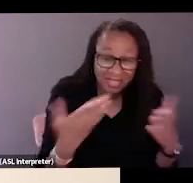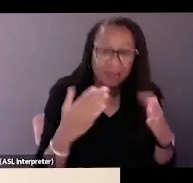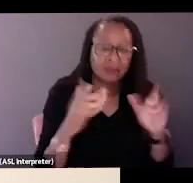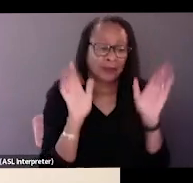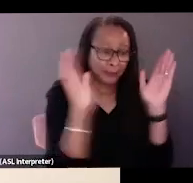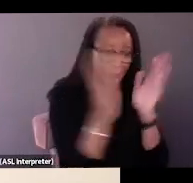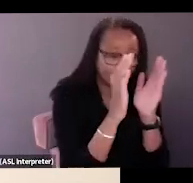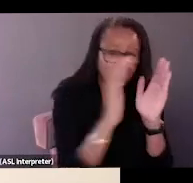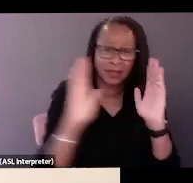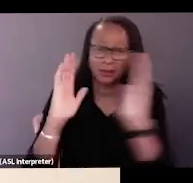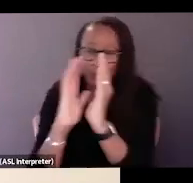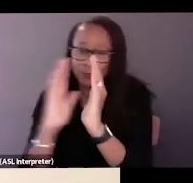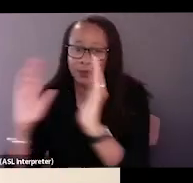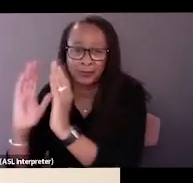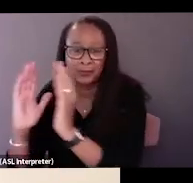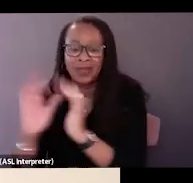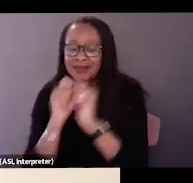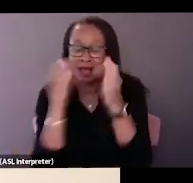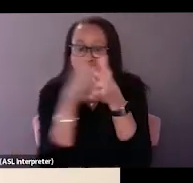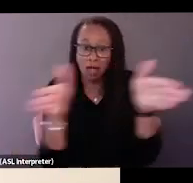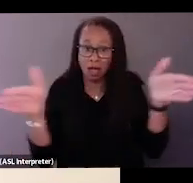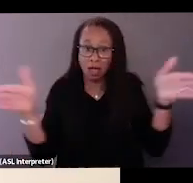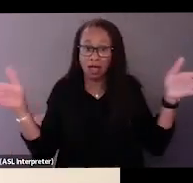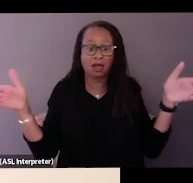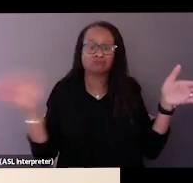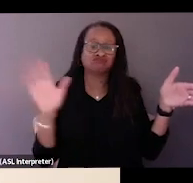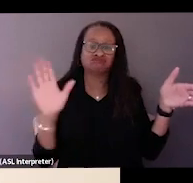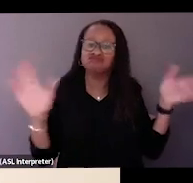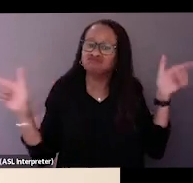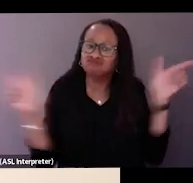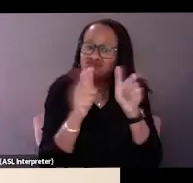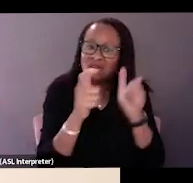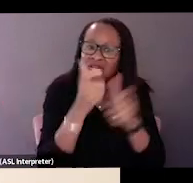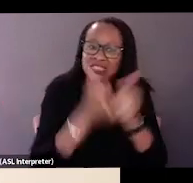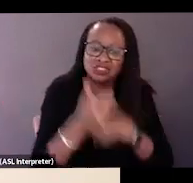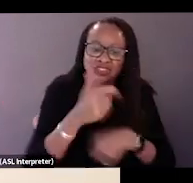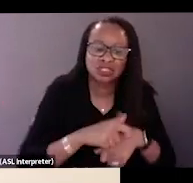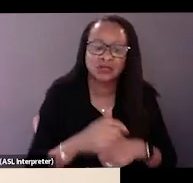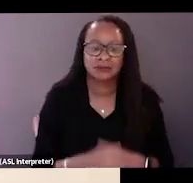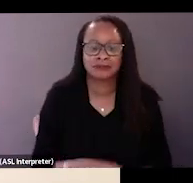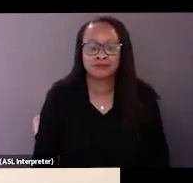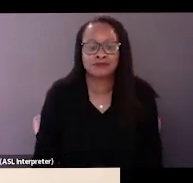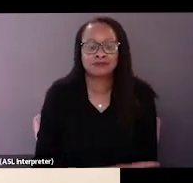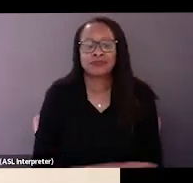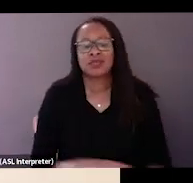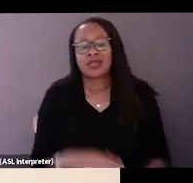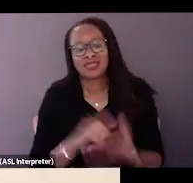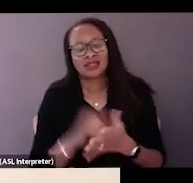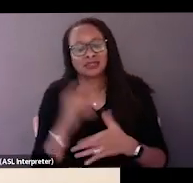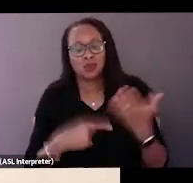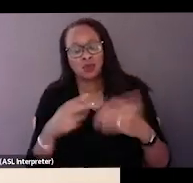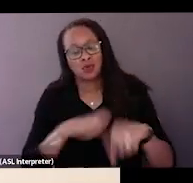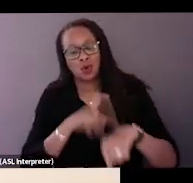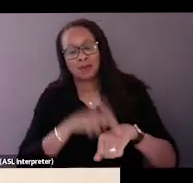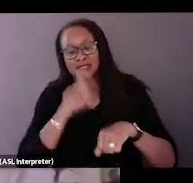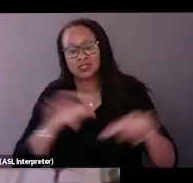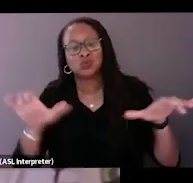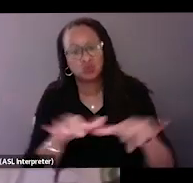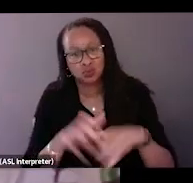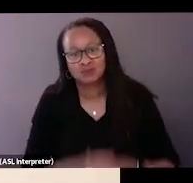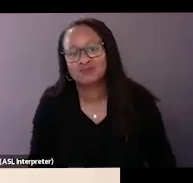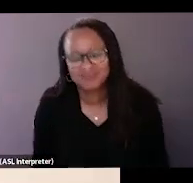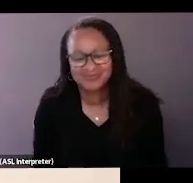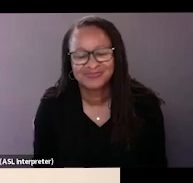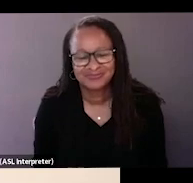solo en una cosa a la vez, ¿no? Que es como normalmente nosotros necesitamos hacer. Primero esto, luego lo otro y esto.